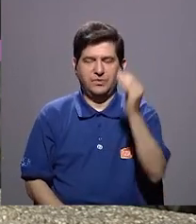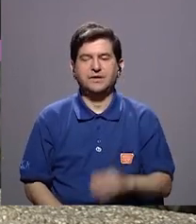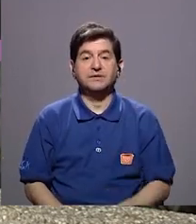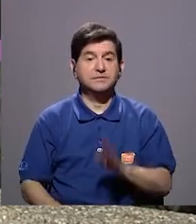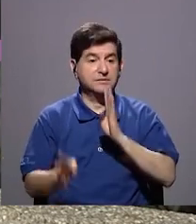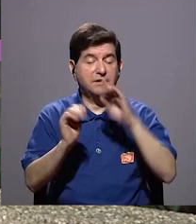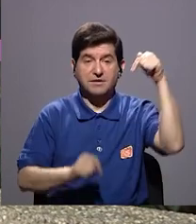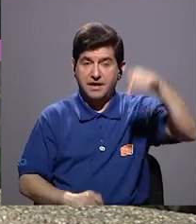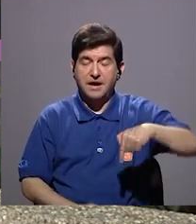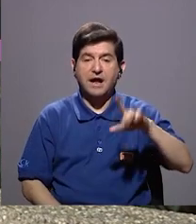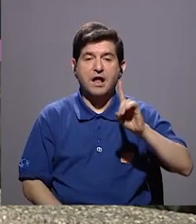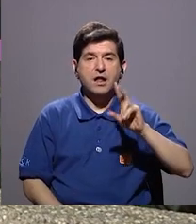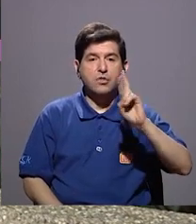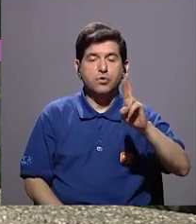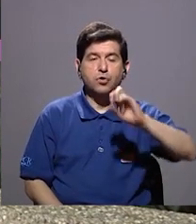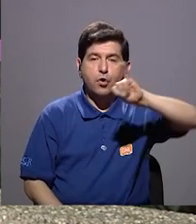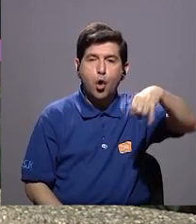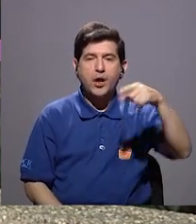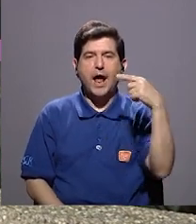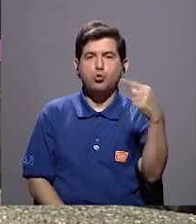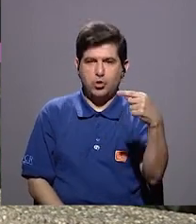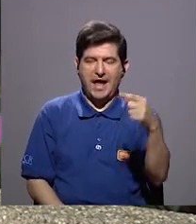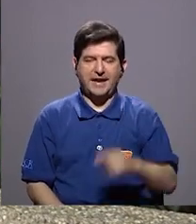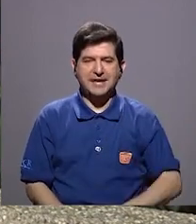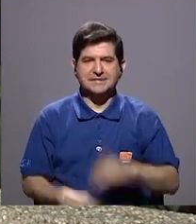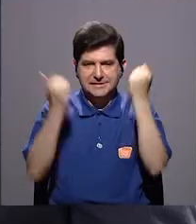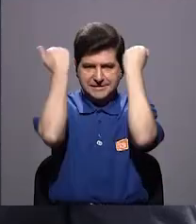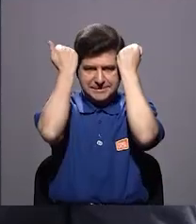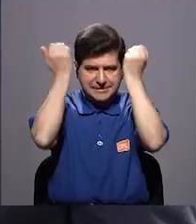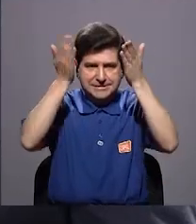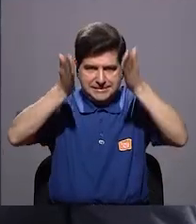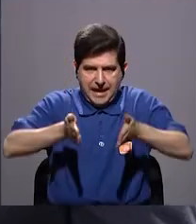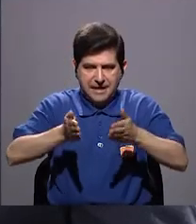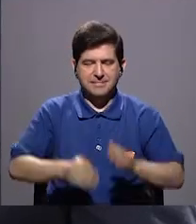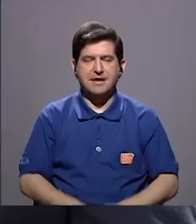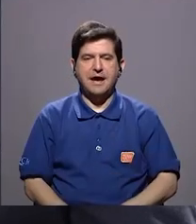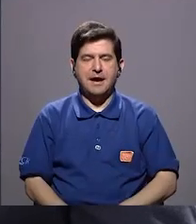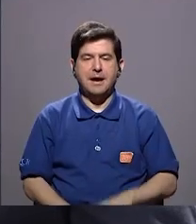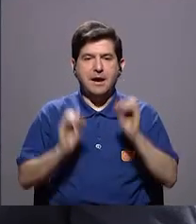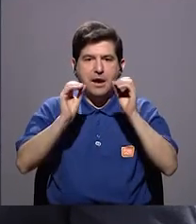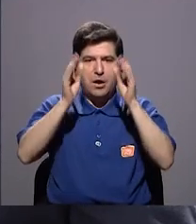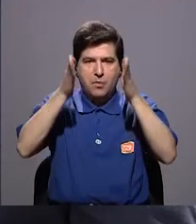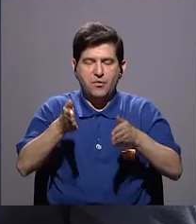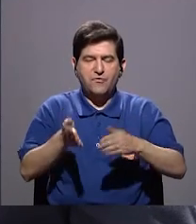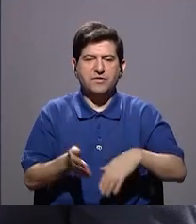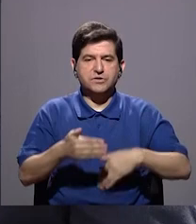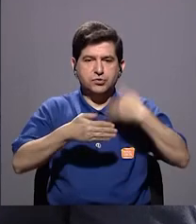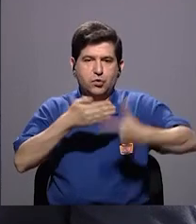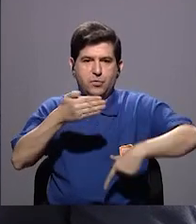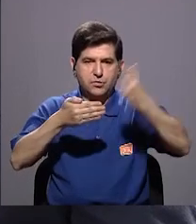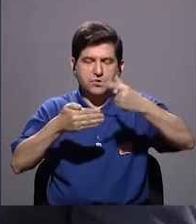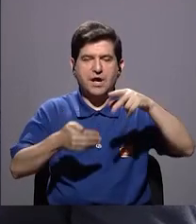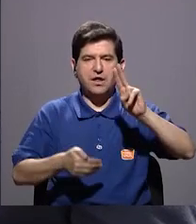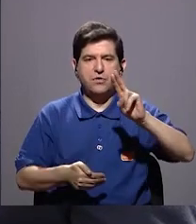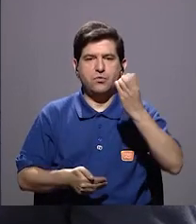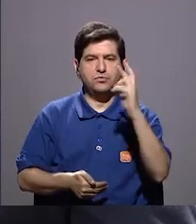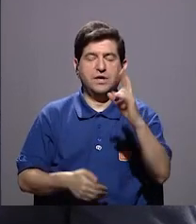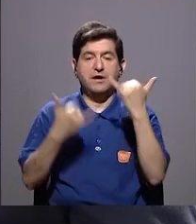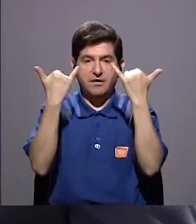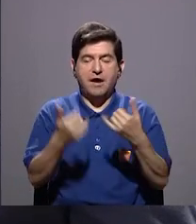lo cual conversamos con el doctor Jorge Gutiérrez, quien es psiquiatra, es profesor de posgrado de la Universidad de Costa